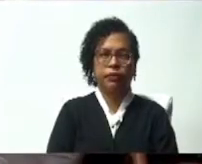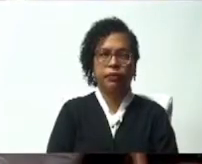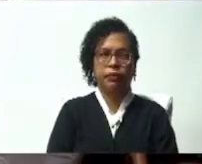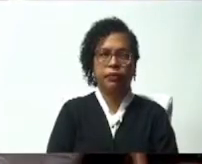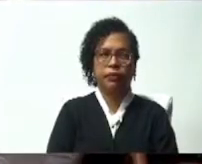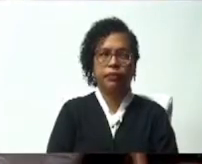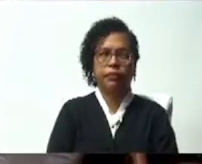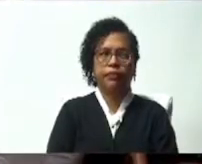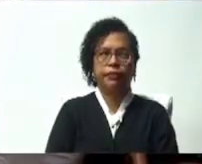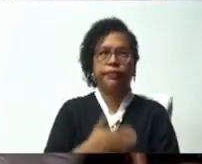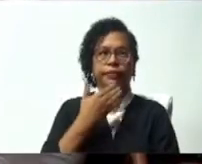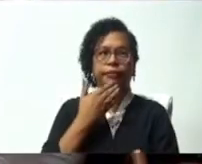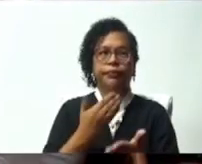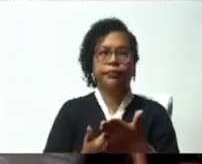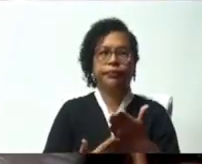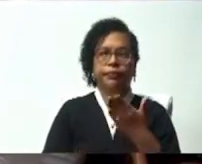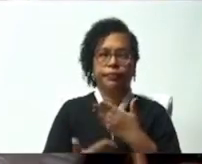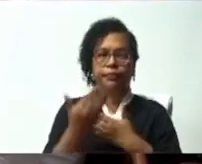Buenos días,